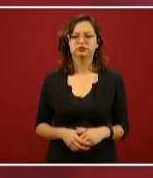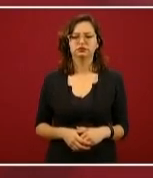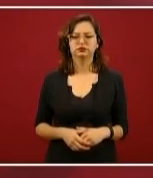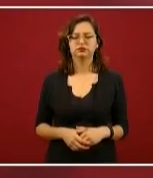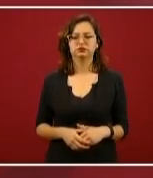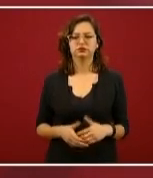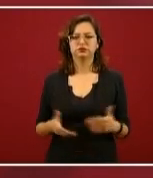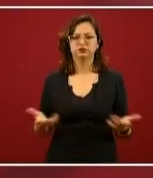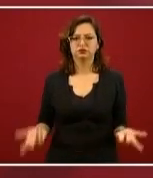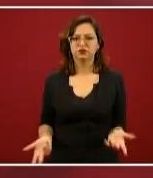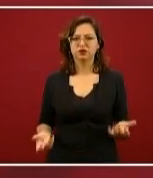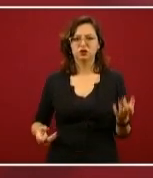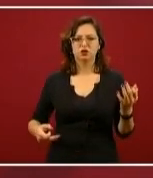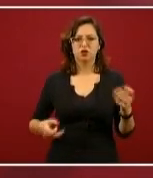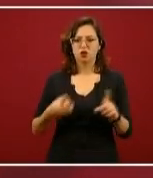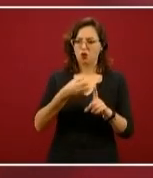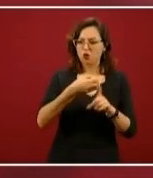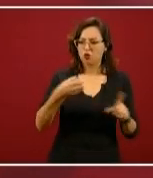salga de control